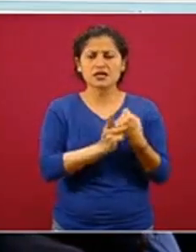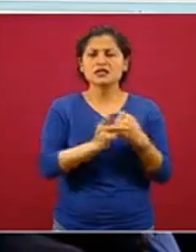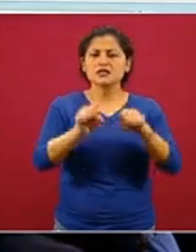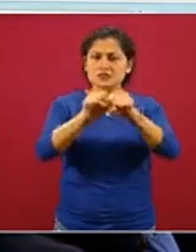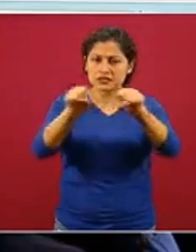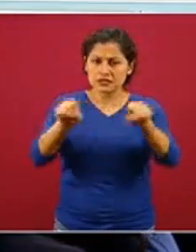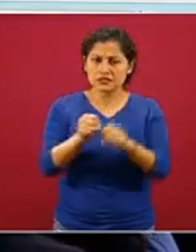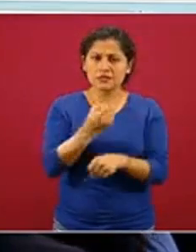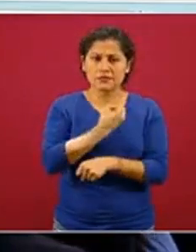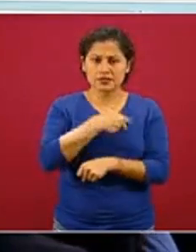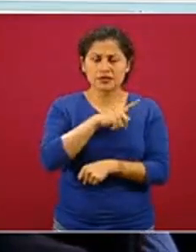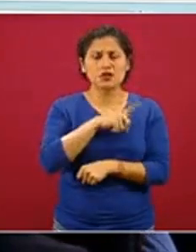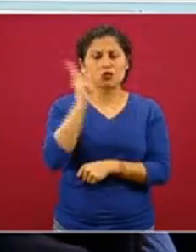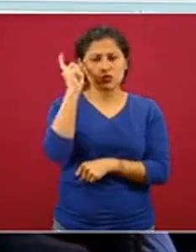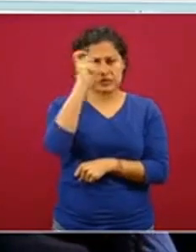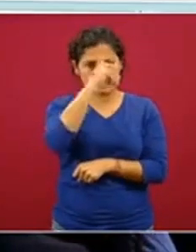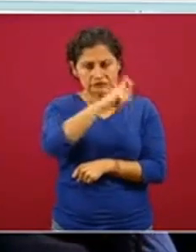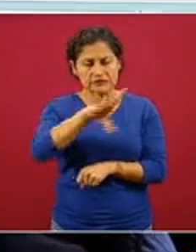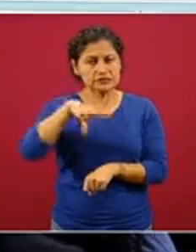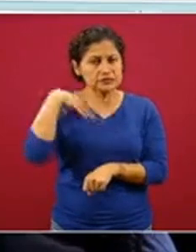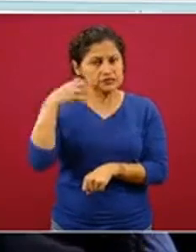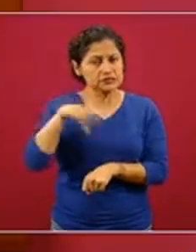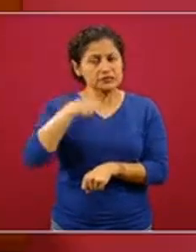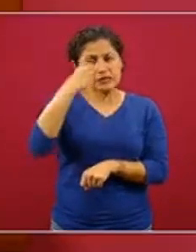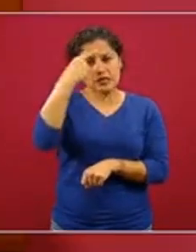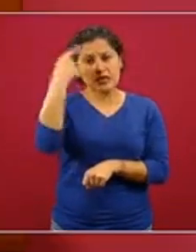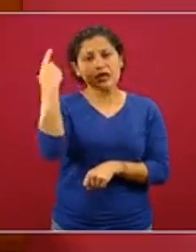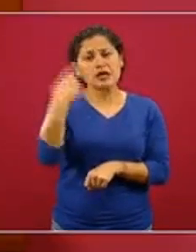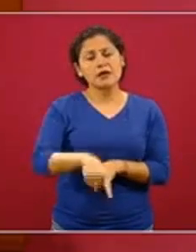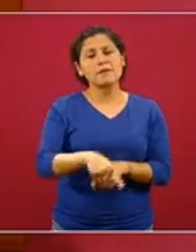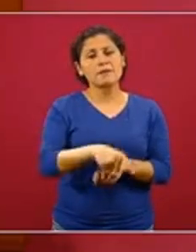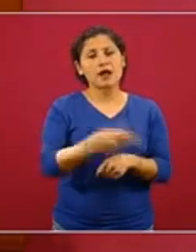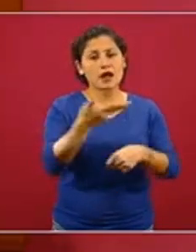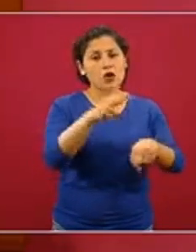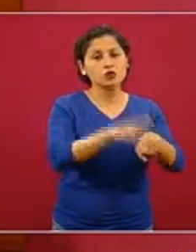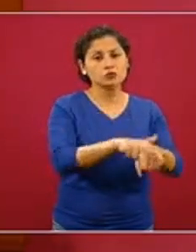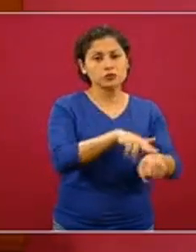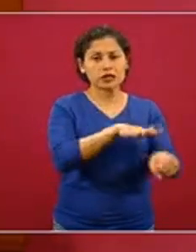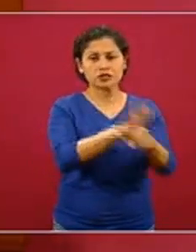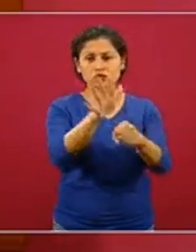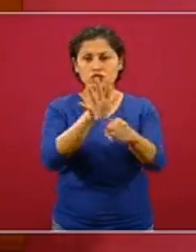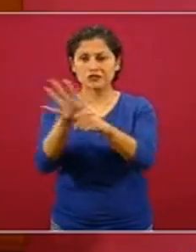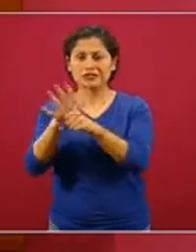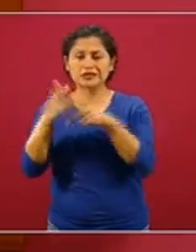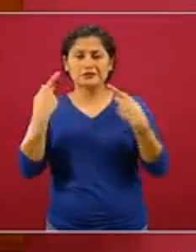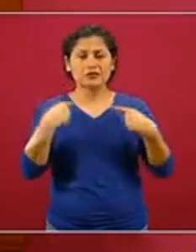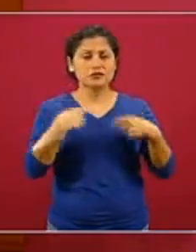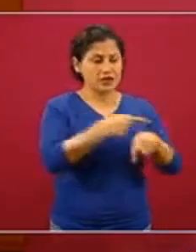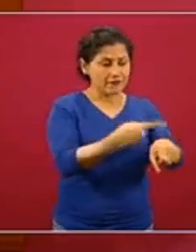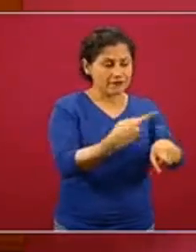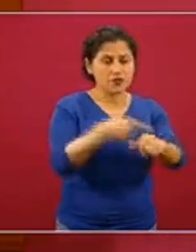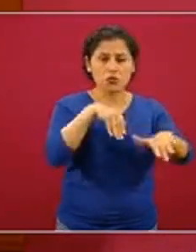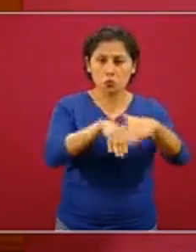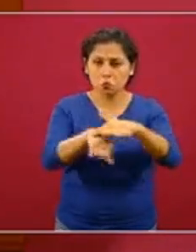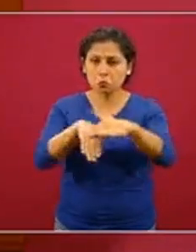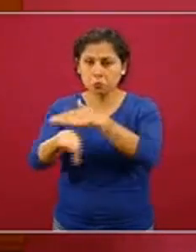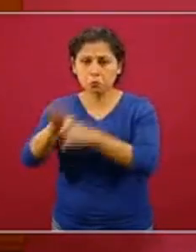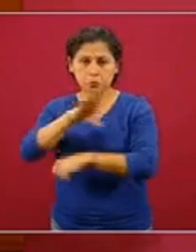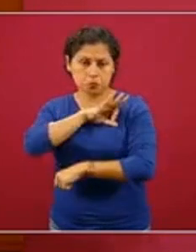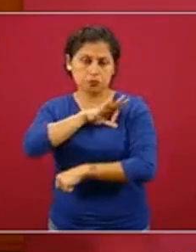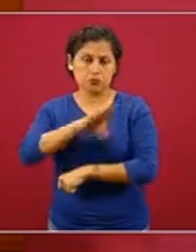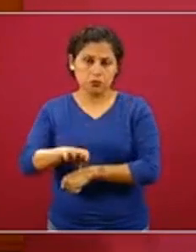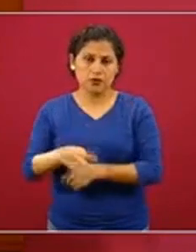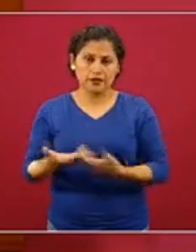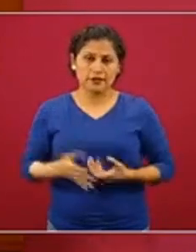reto de tener suficiente capacidad para recibir a las personas que tienen el síndrome COVID en